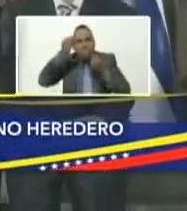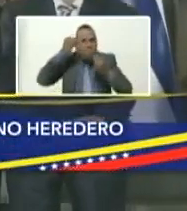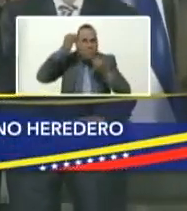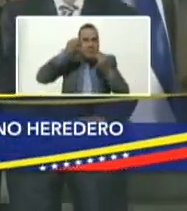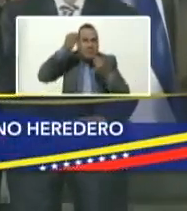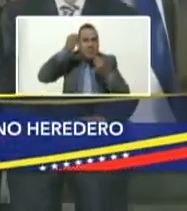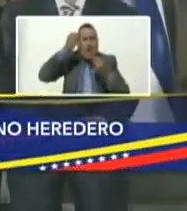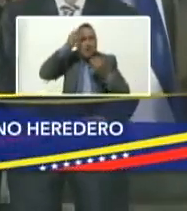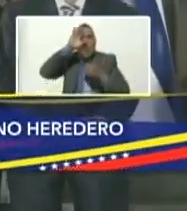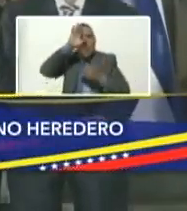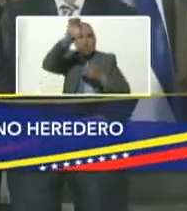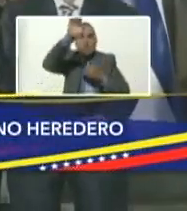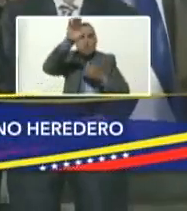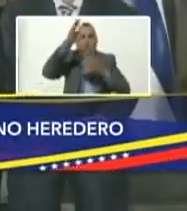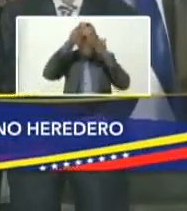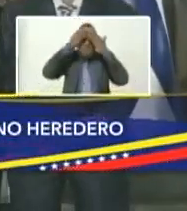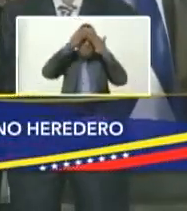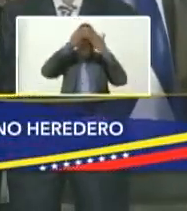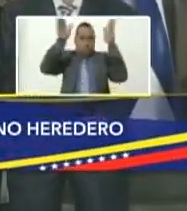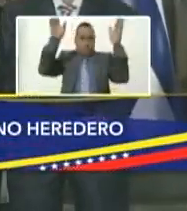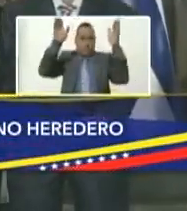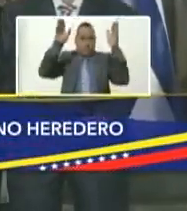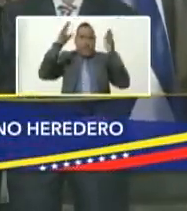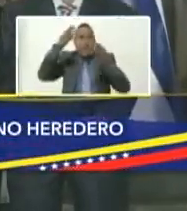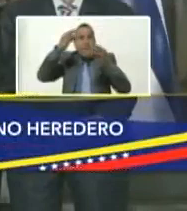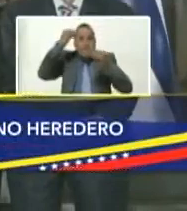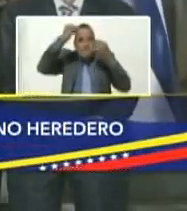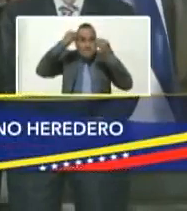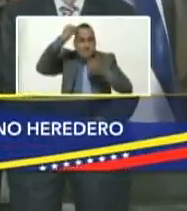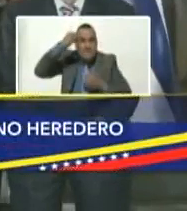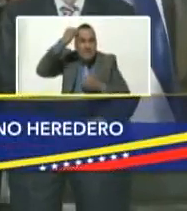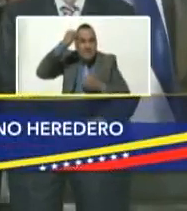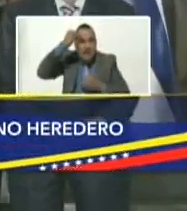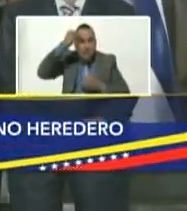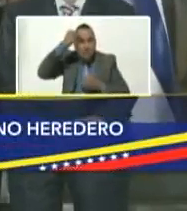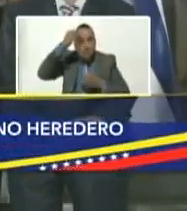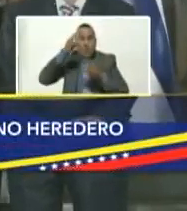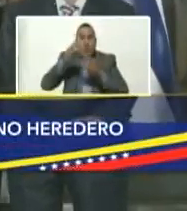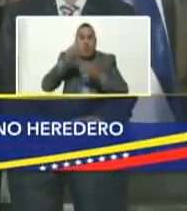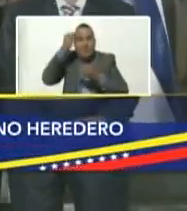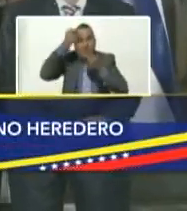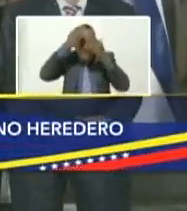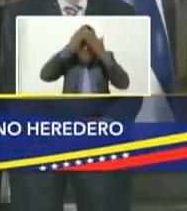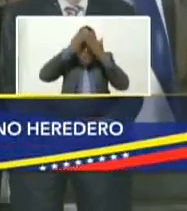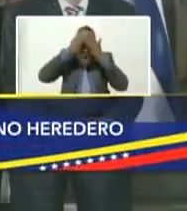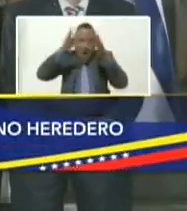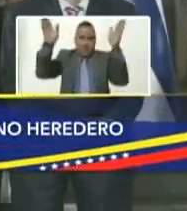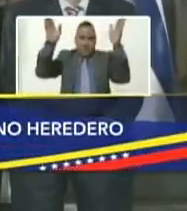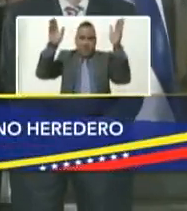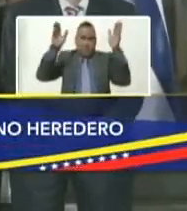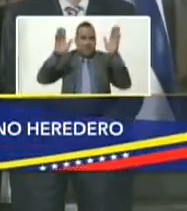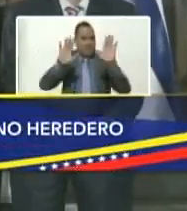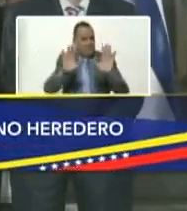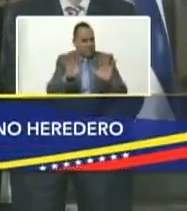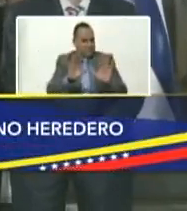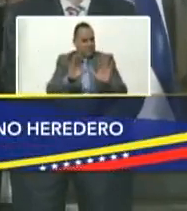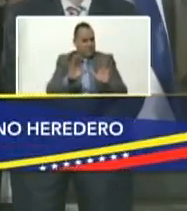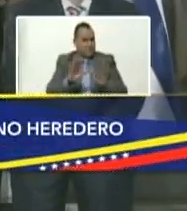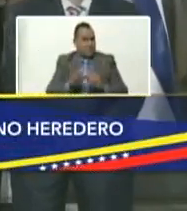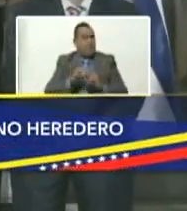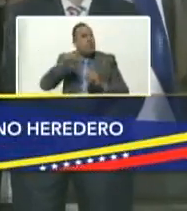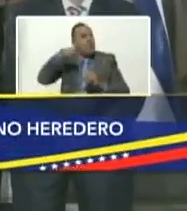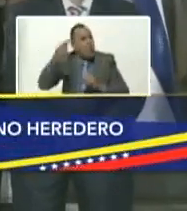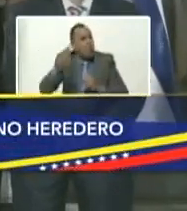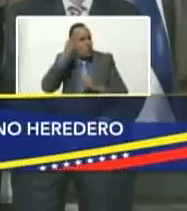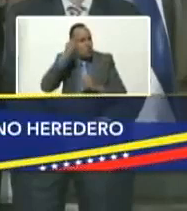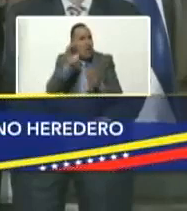grande hacia el futuro. Pensando en grande. Pero de eso hablaremos otro